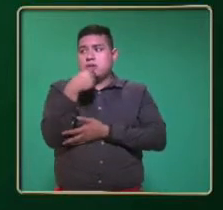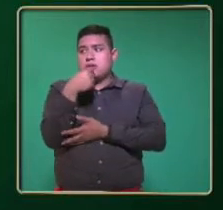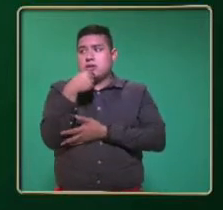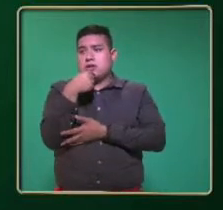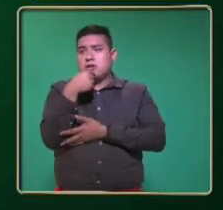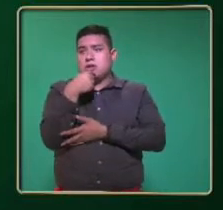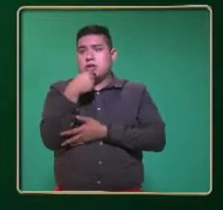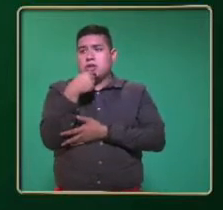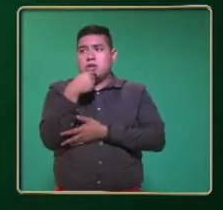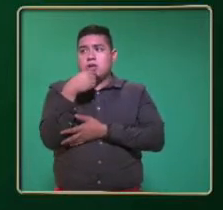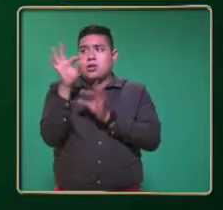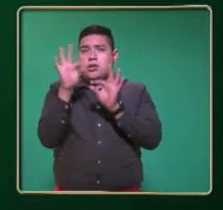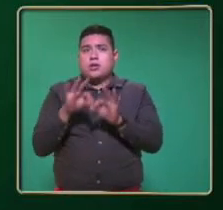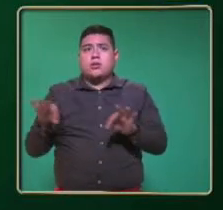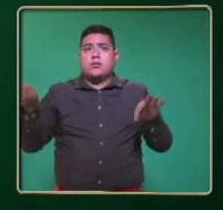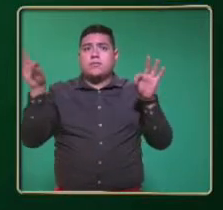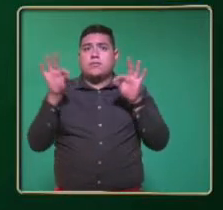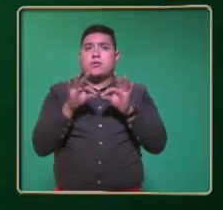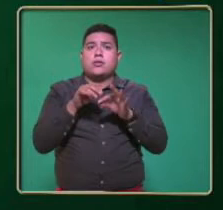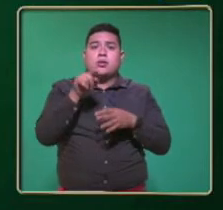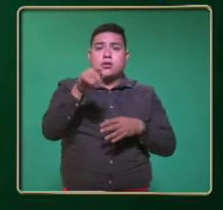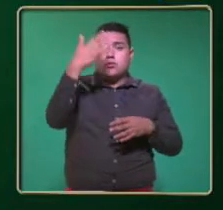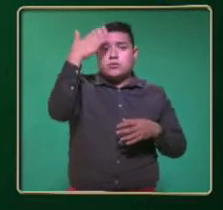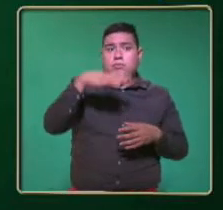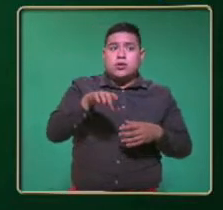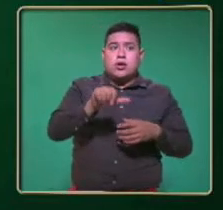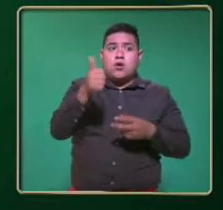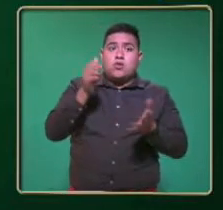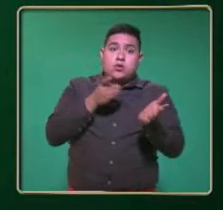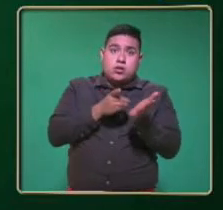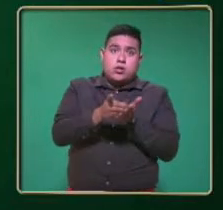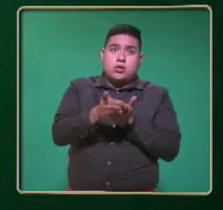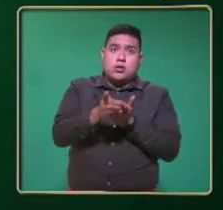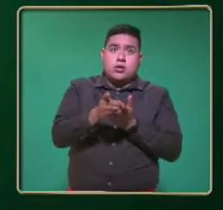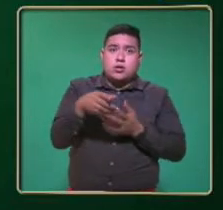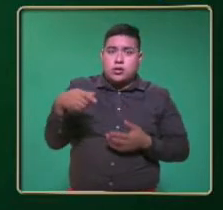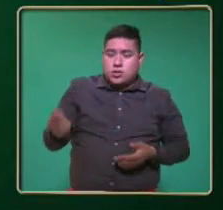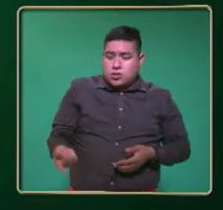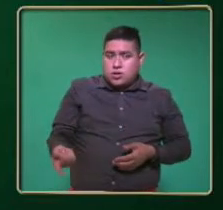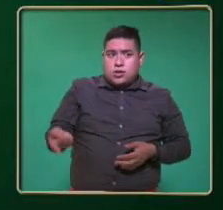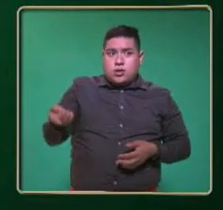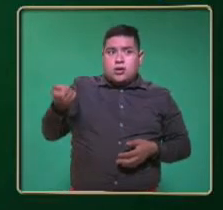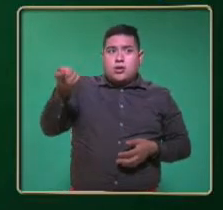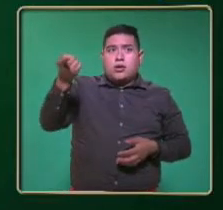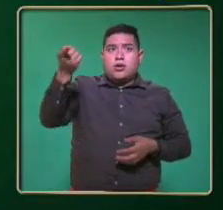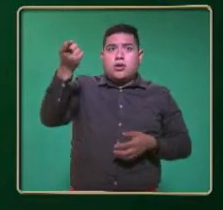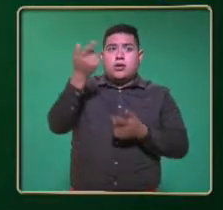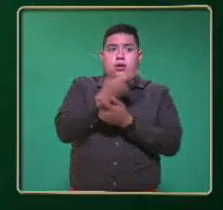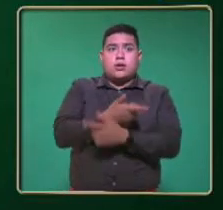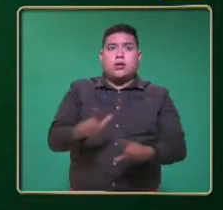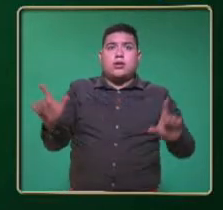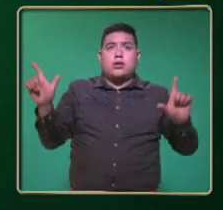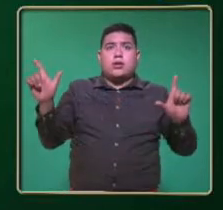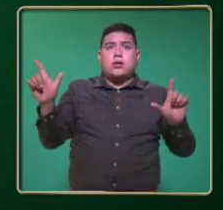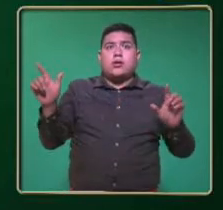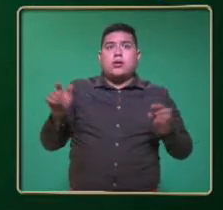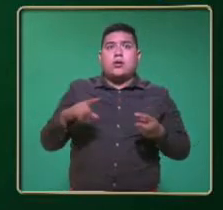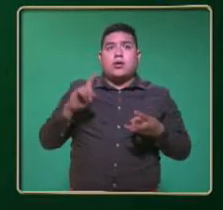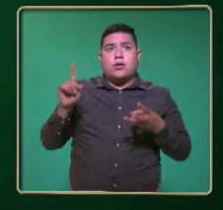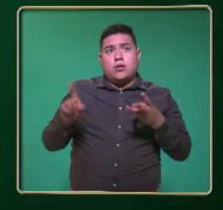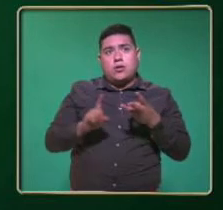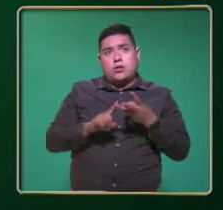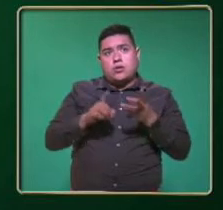Es importante que también consideres que otro derecho es crecer en libertad. Otro derecho